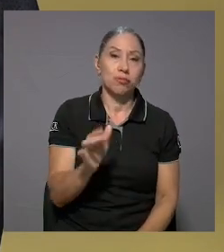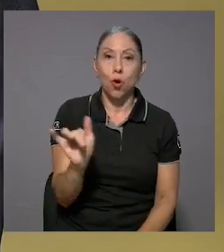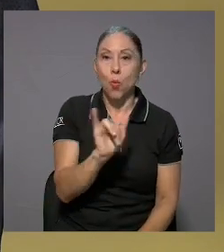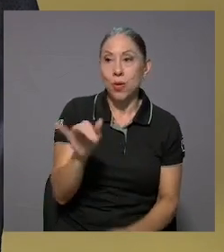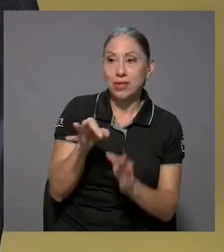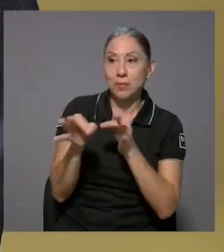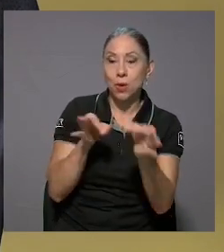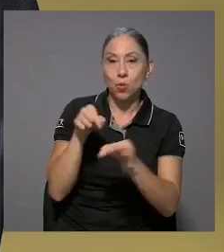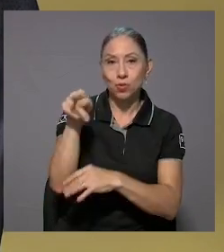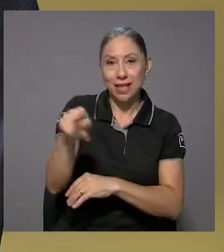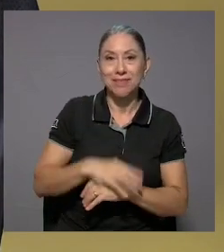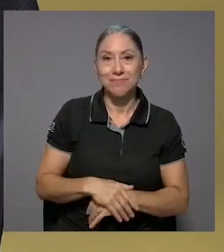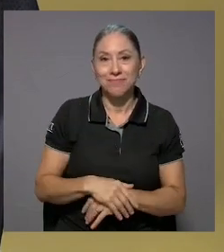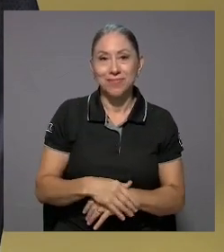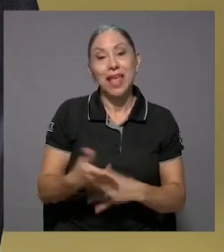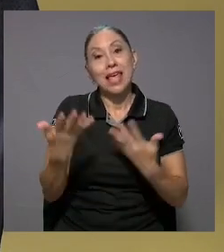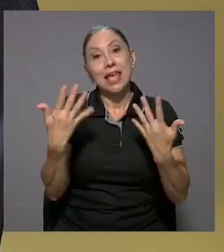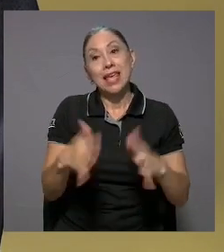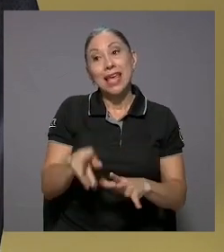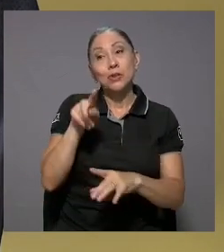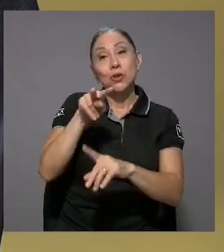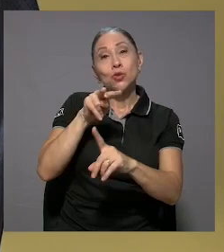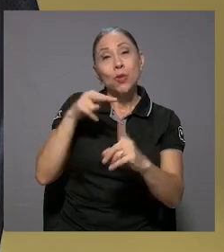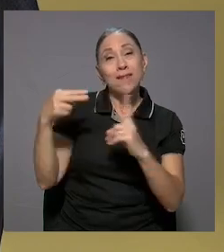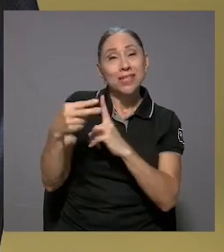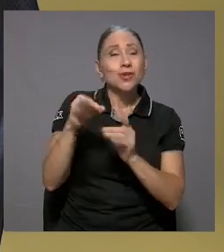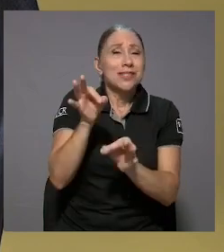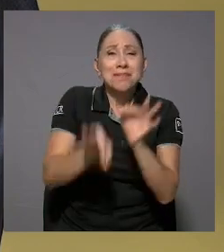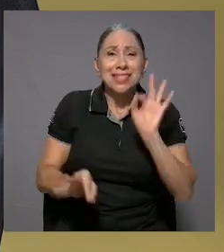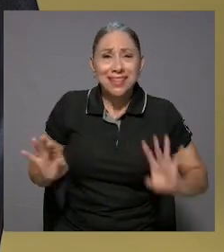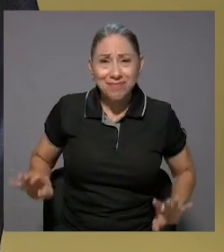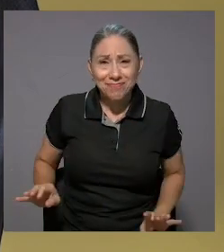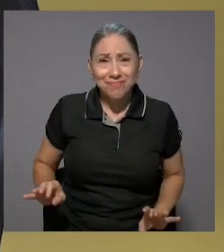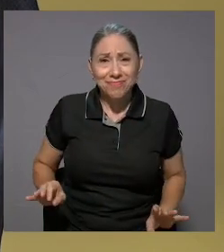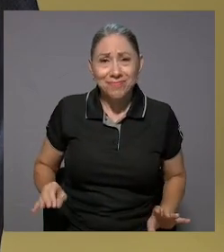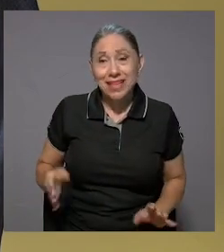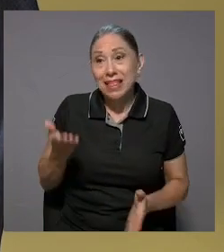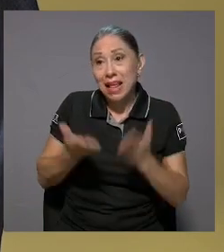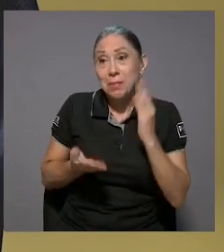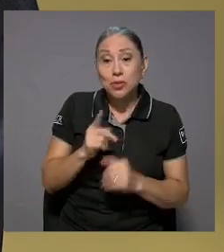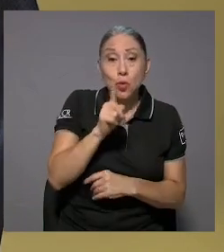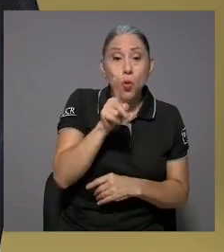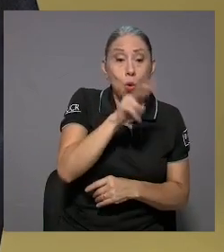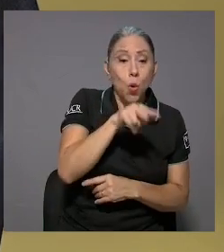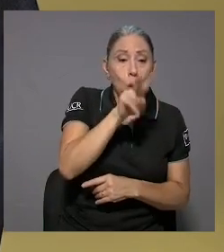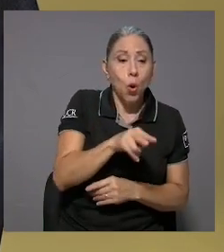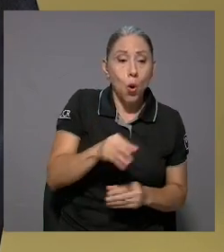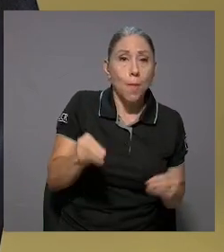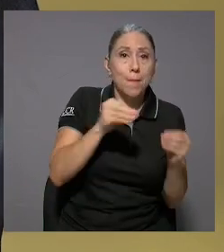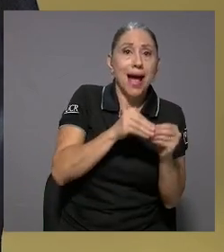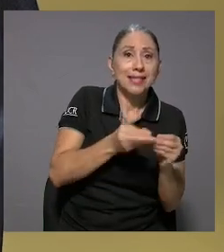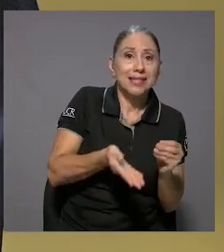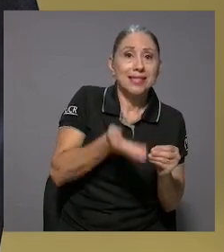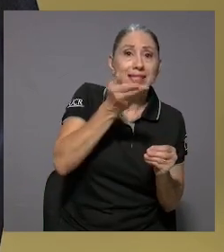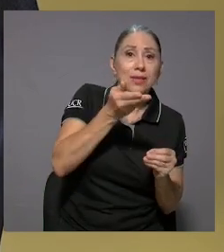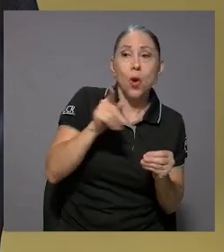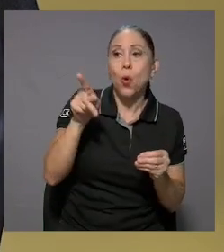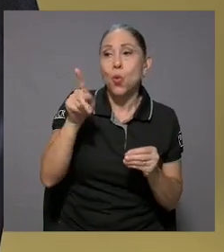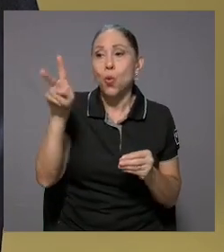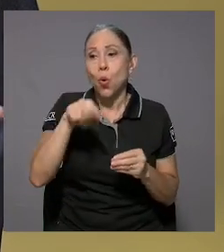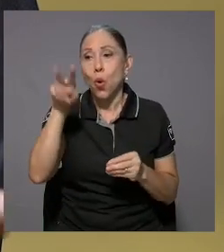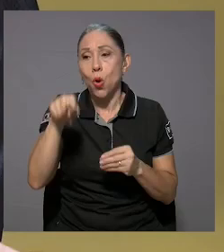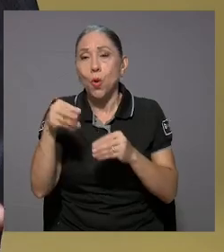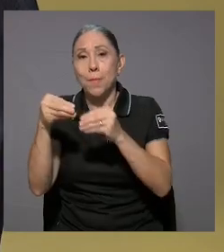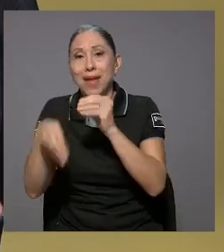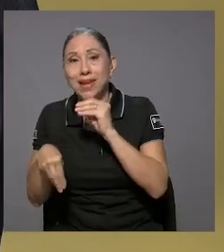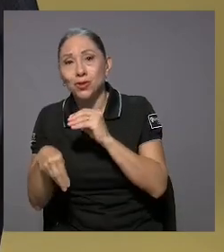usted perfectamente explicó. Pero, y como muy bien explicó, eso es una visión muy simplista, ¿verdad? Porque por un colón más o un